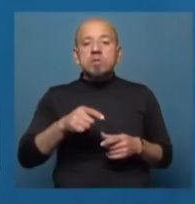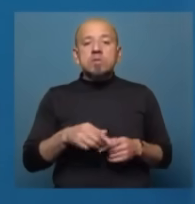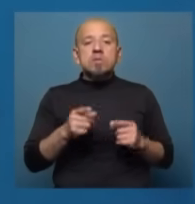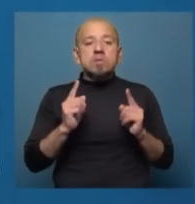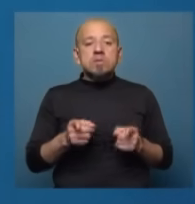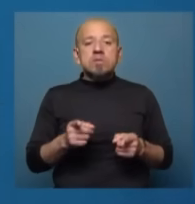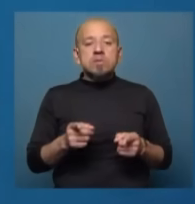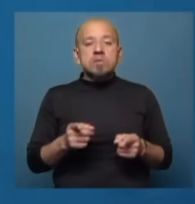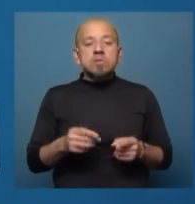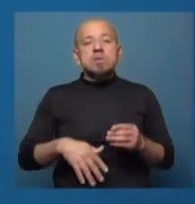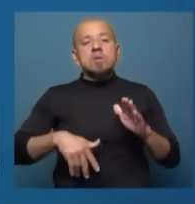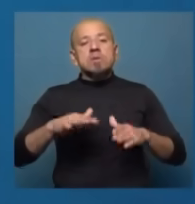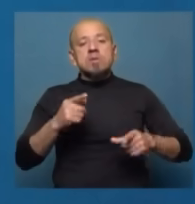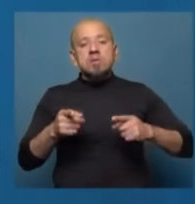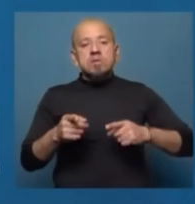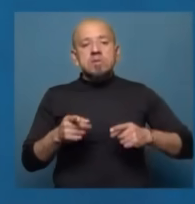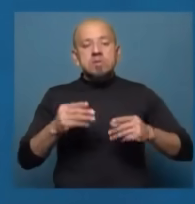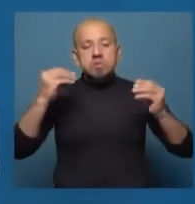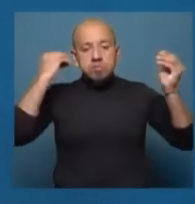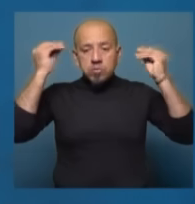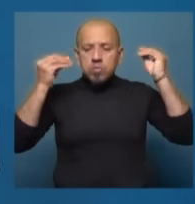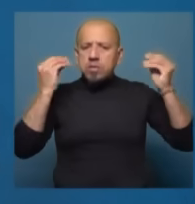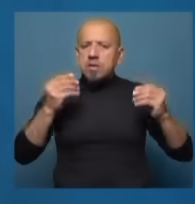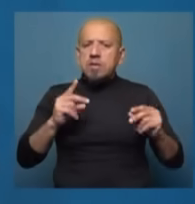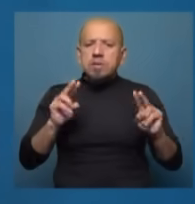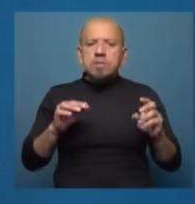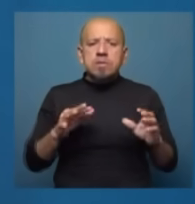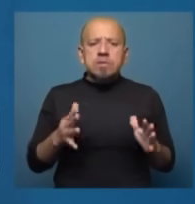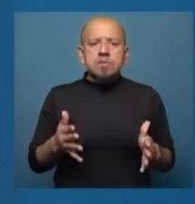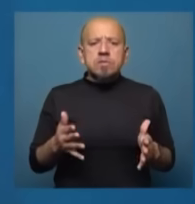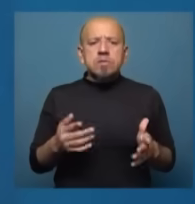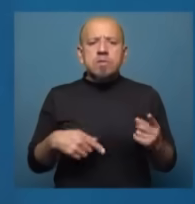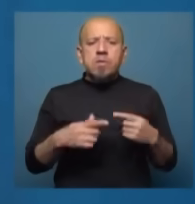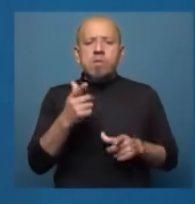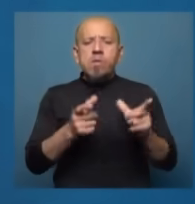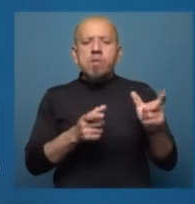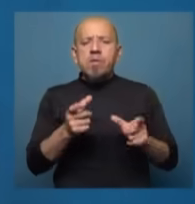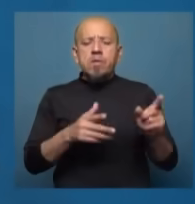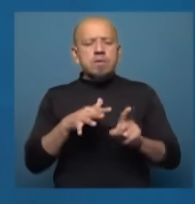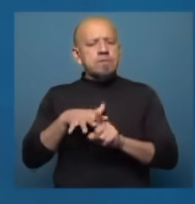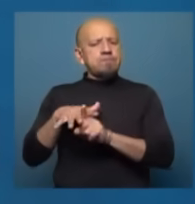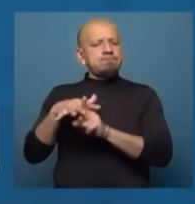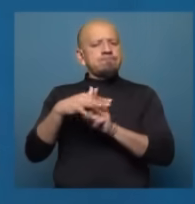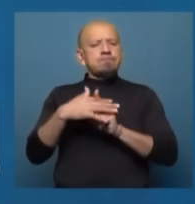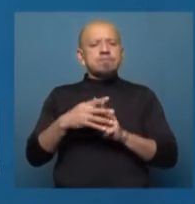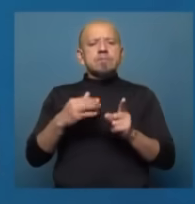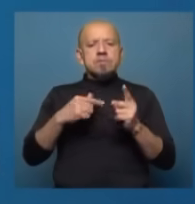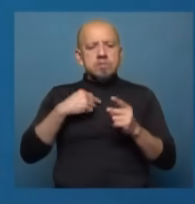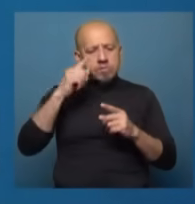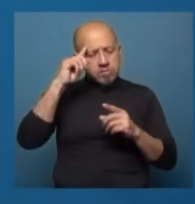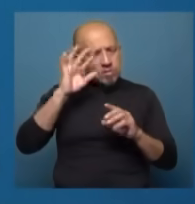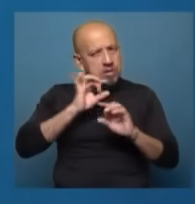después a veces también preocupan eh las personas que nos rodean no pero tengo Claro